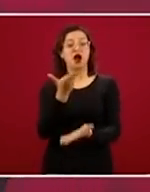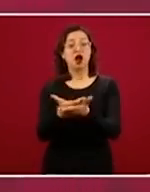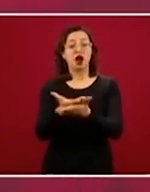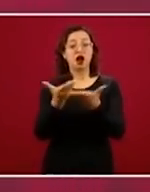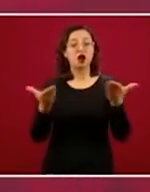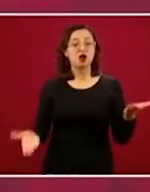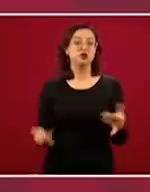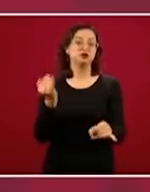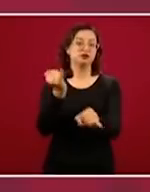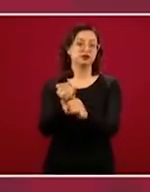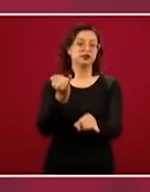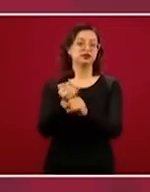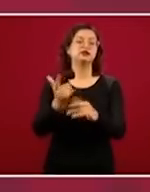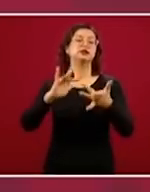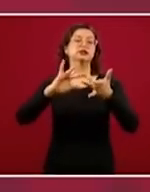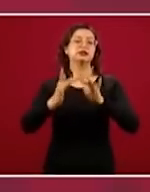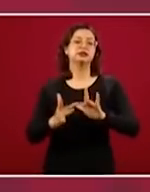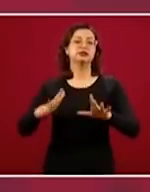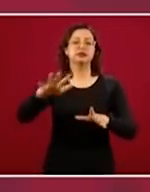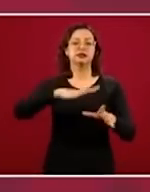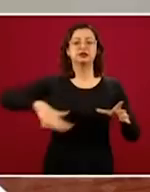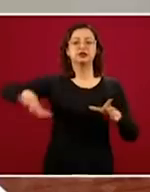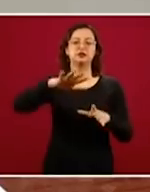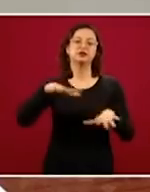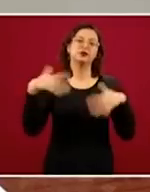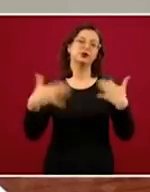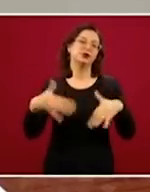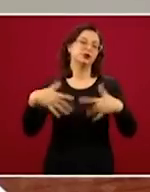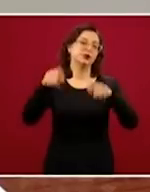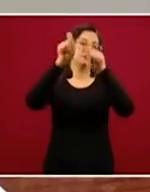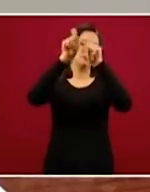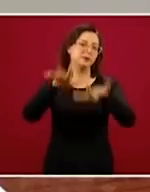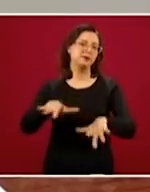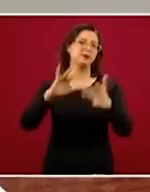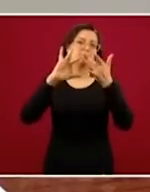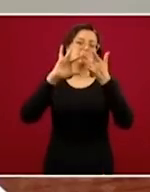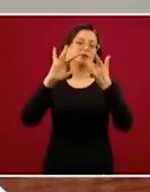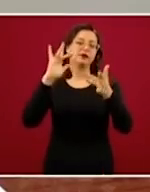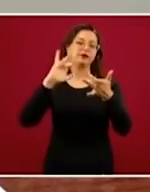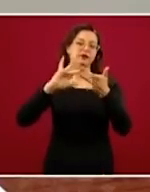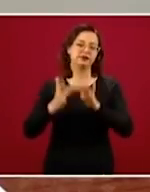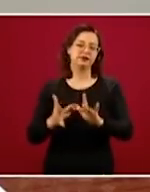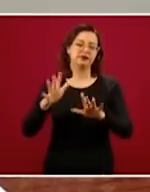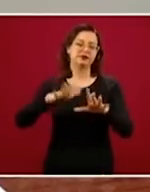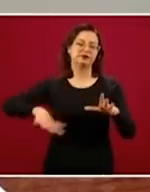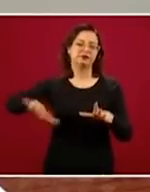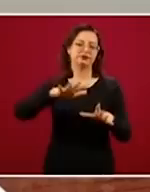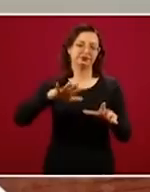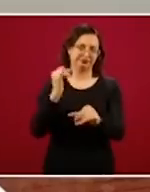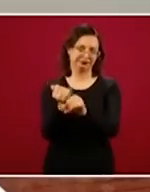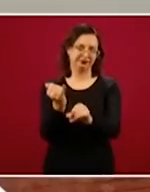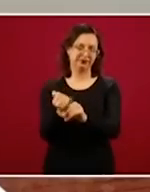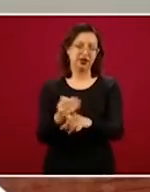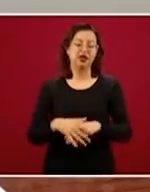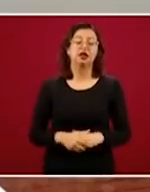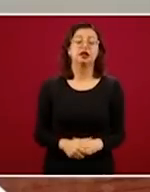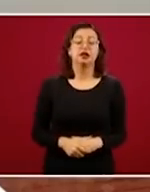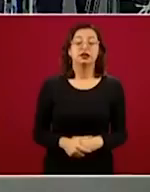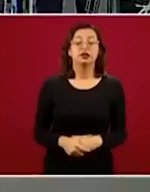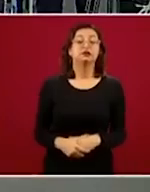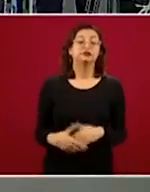está en las redes sociales las benditas redes sociales entonces ahora